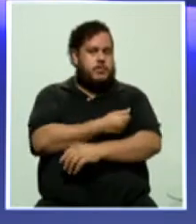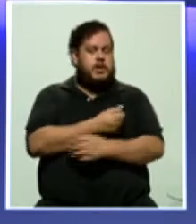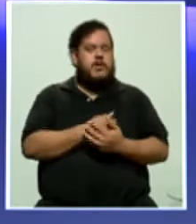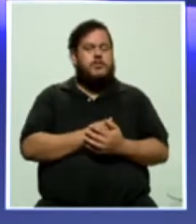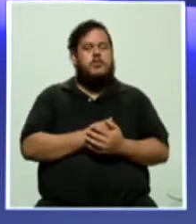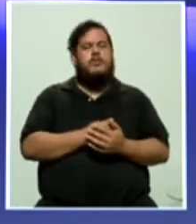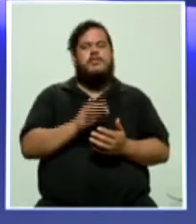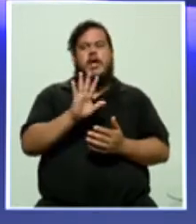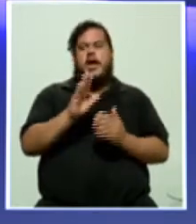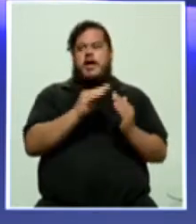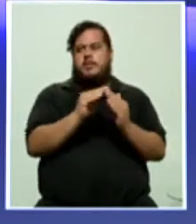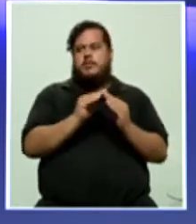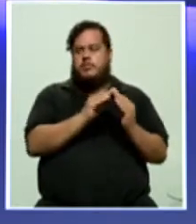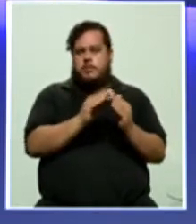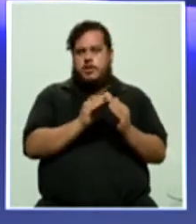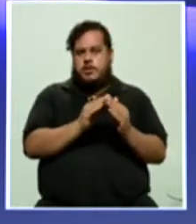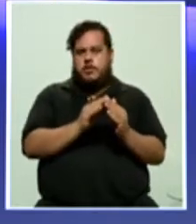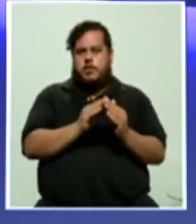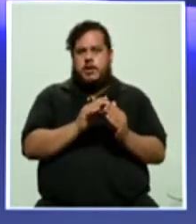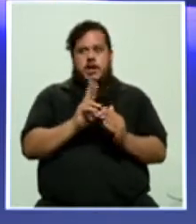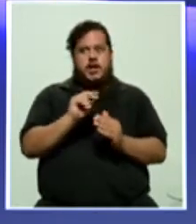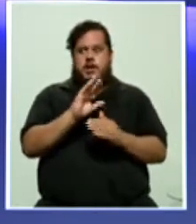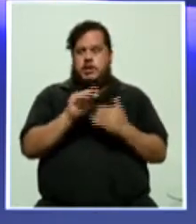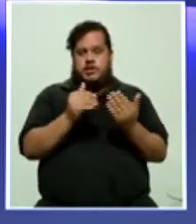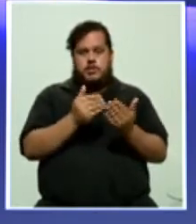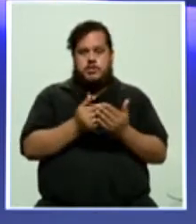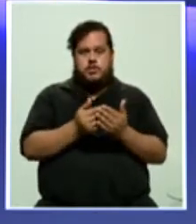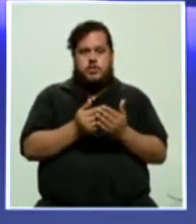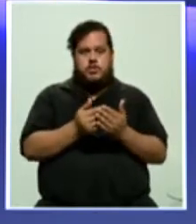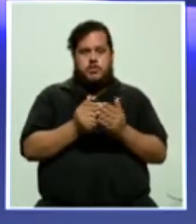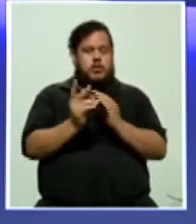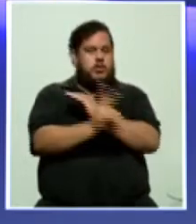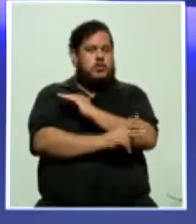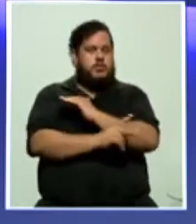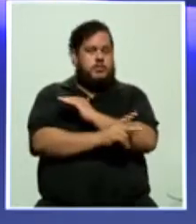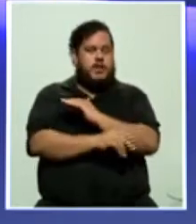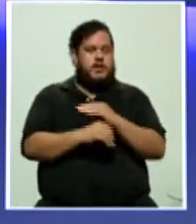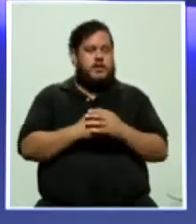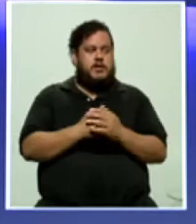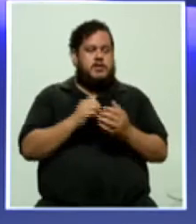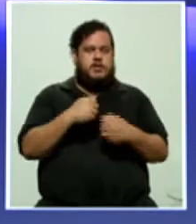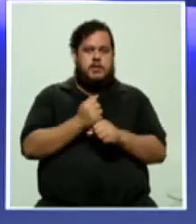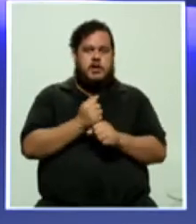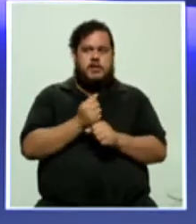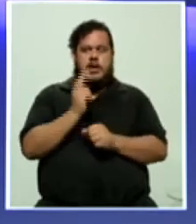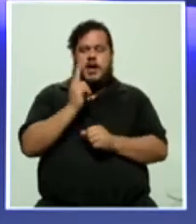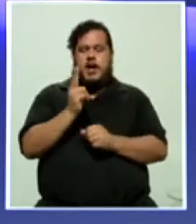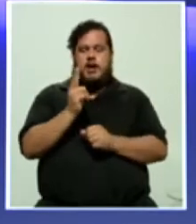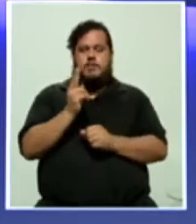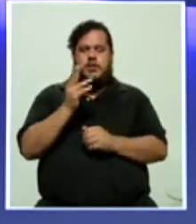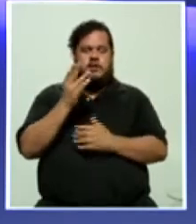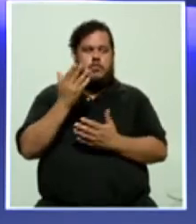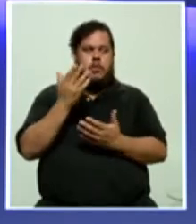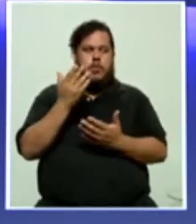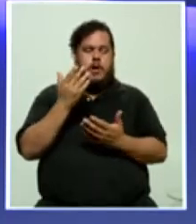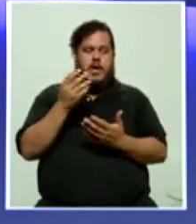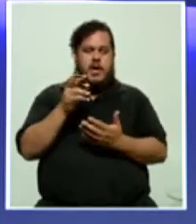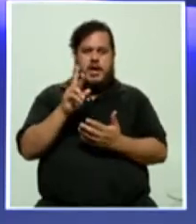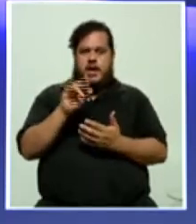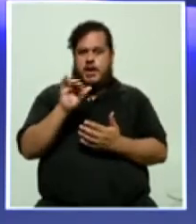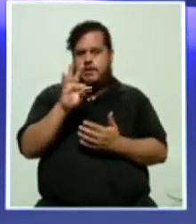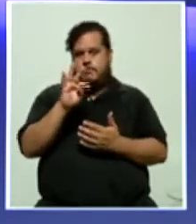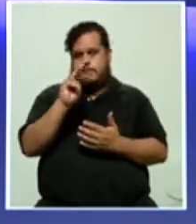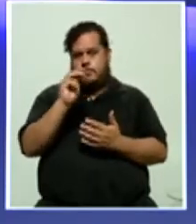su población vulnerable y no todos los países lo están haciendo al mismo ritmo. La